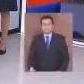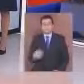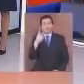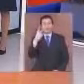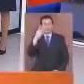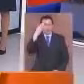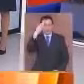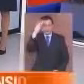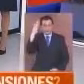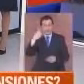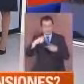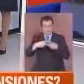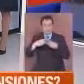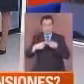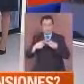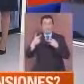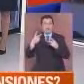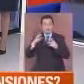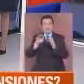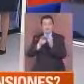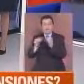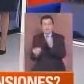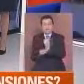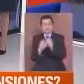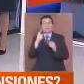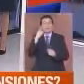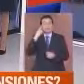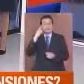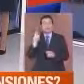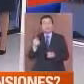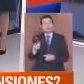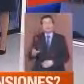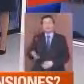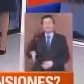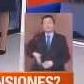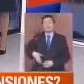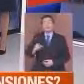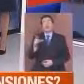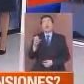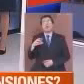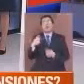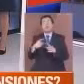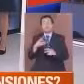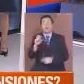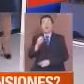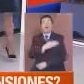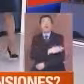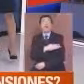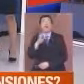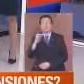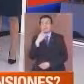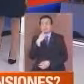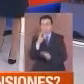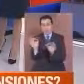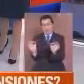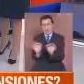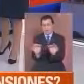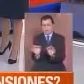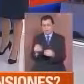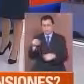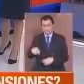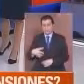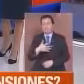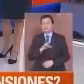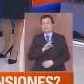Tras dos días consecutivos de desplome de las bolsas chinas, ¿cómo impacta esto a nuestros fondos de pensiones? Bueno, primero expliquemos nuestro